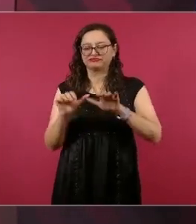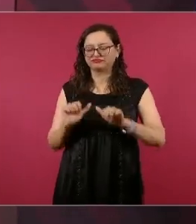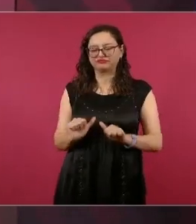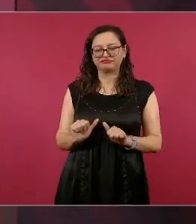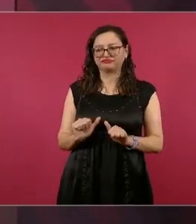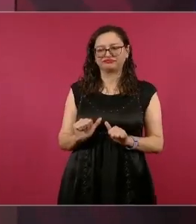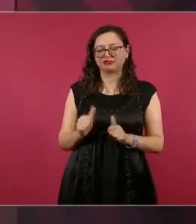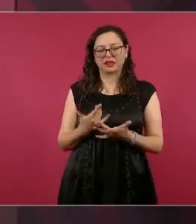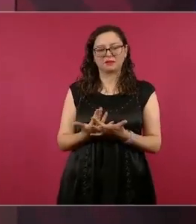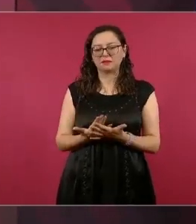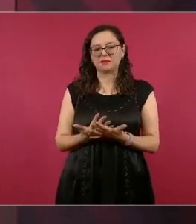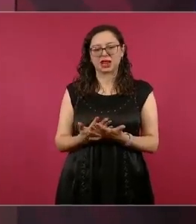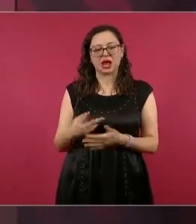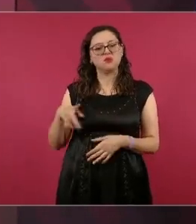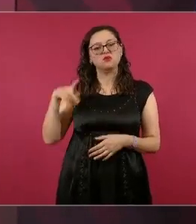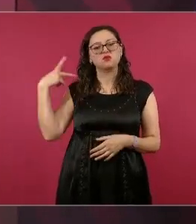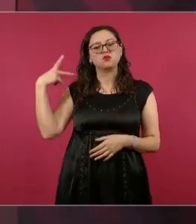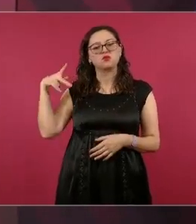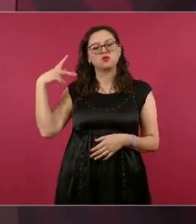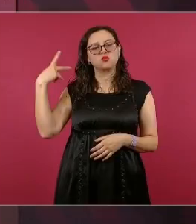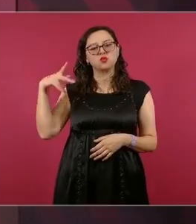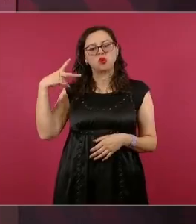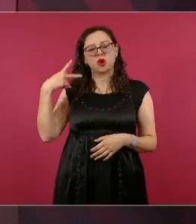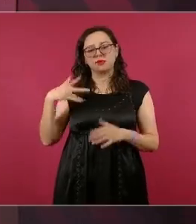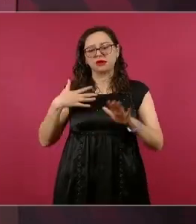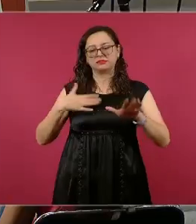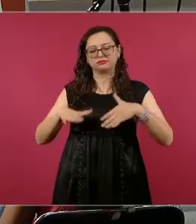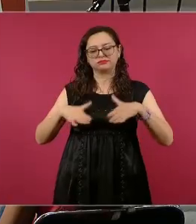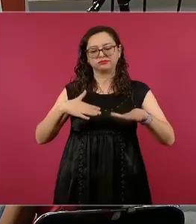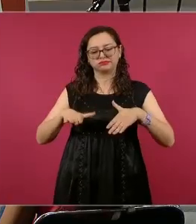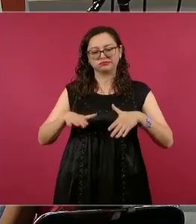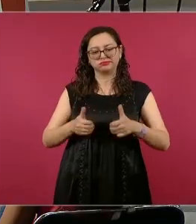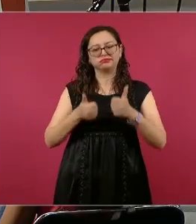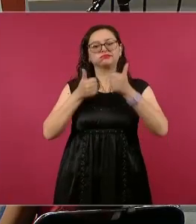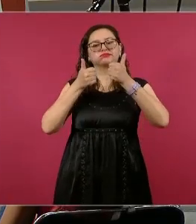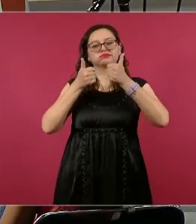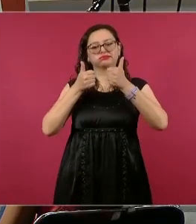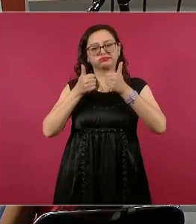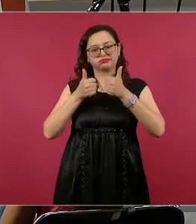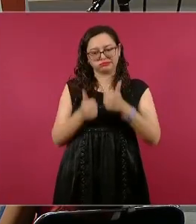Puebla, por San Martín, Texmeluca, empezamos a